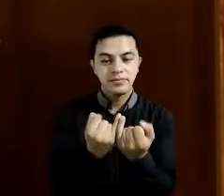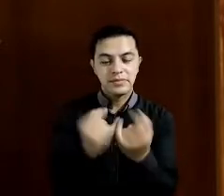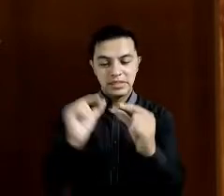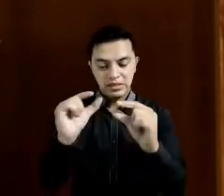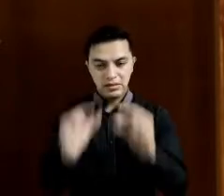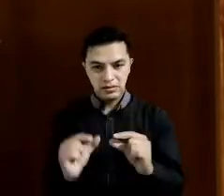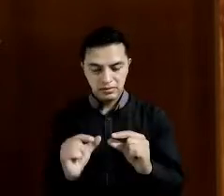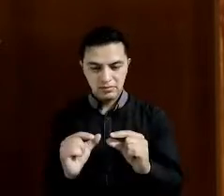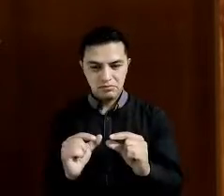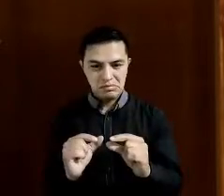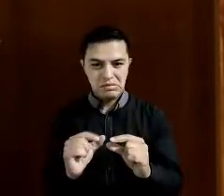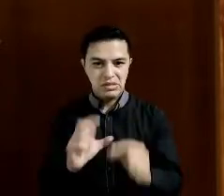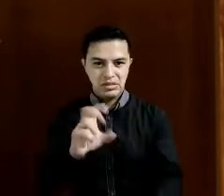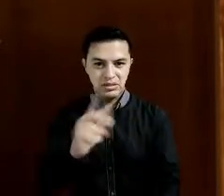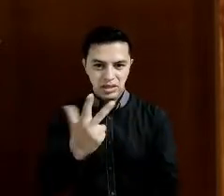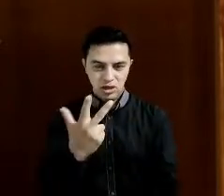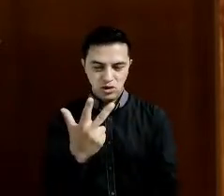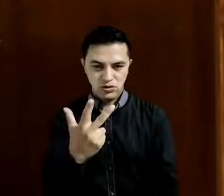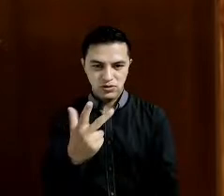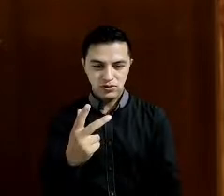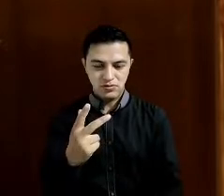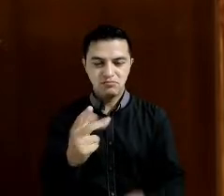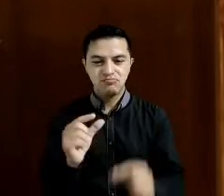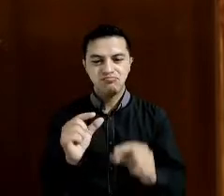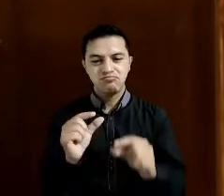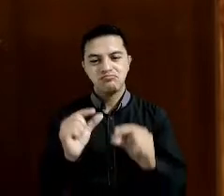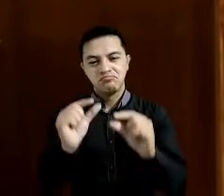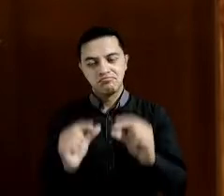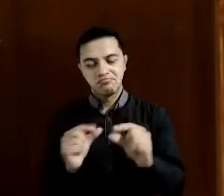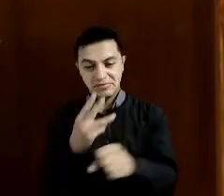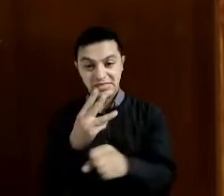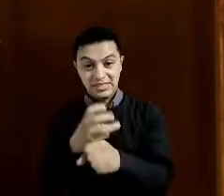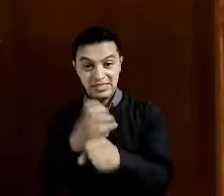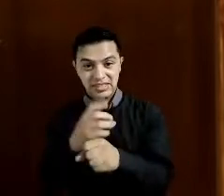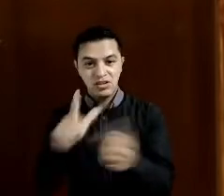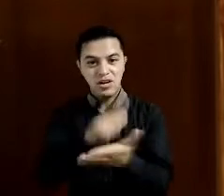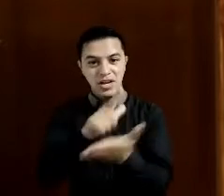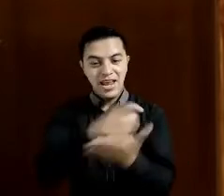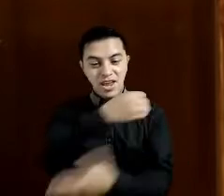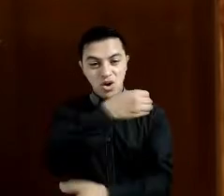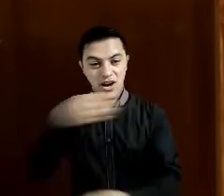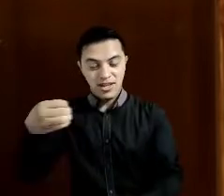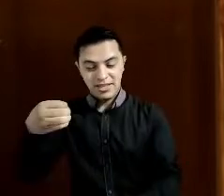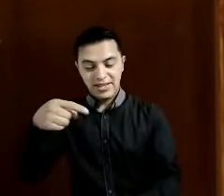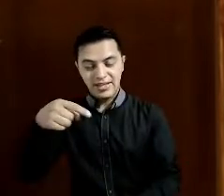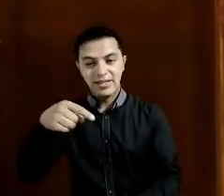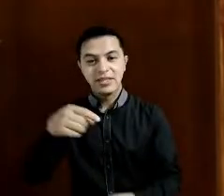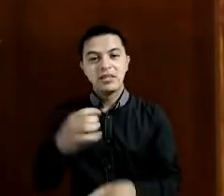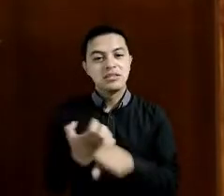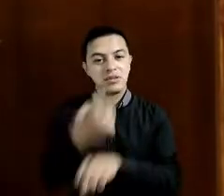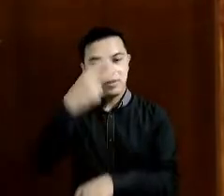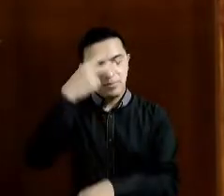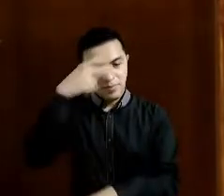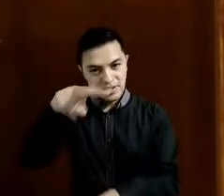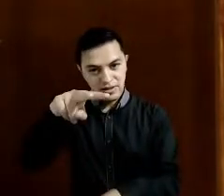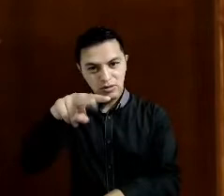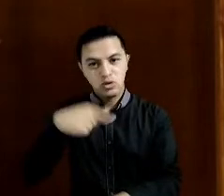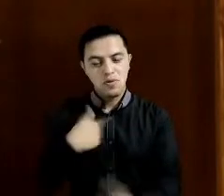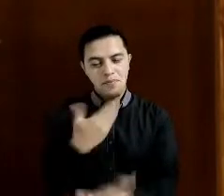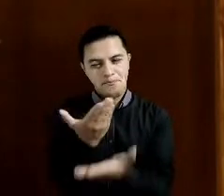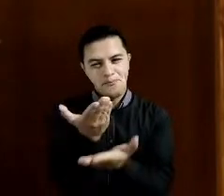fracción 3 de la Ley Orgánica del Poder Legislativo del Estado Libre y Soberano de México,